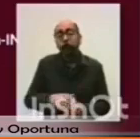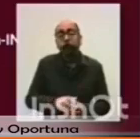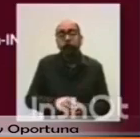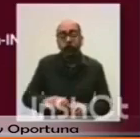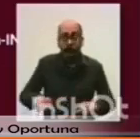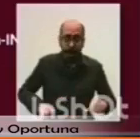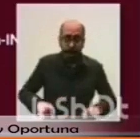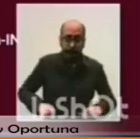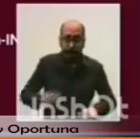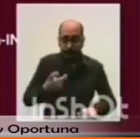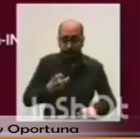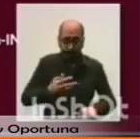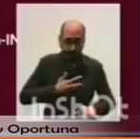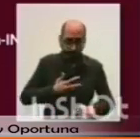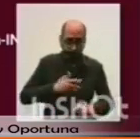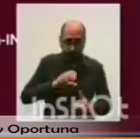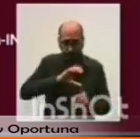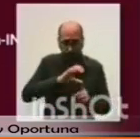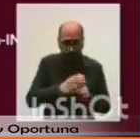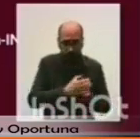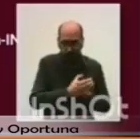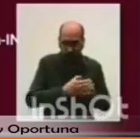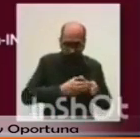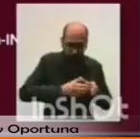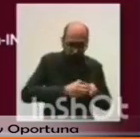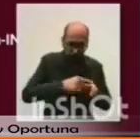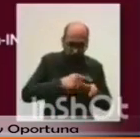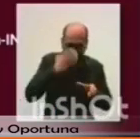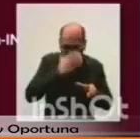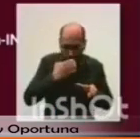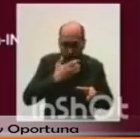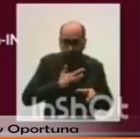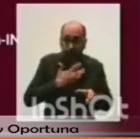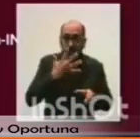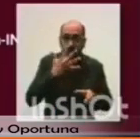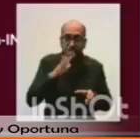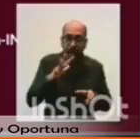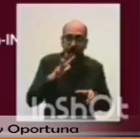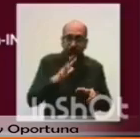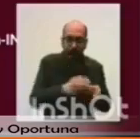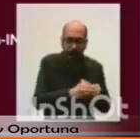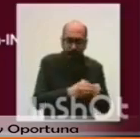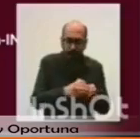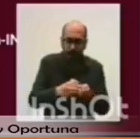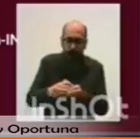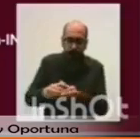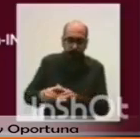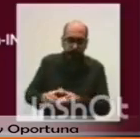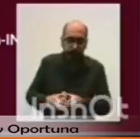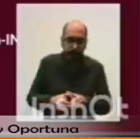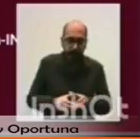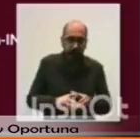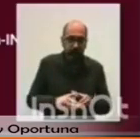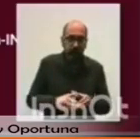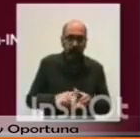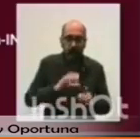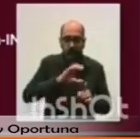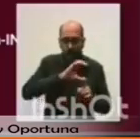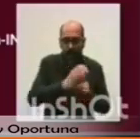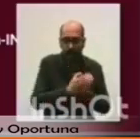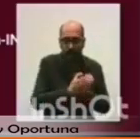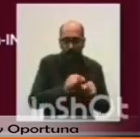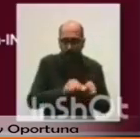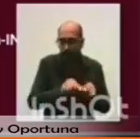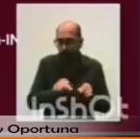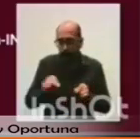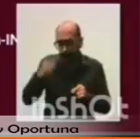este comité de evaluación se conformaron 10 subcomités que están trabajando, que son los que están ahí señalados, para poder